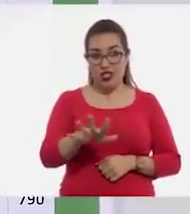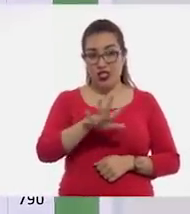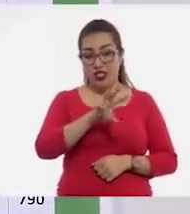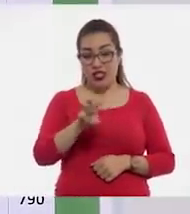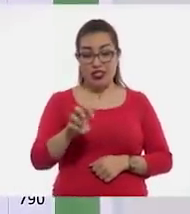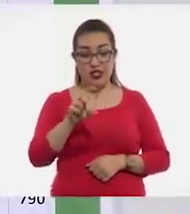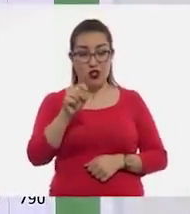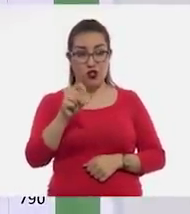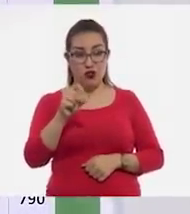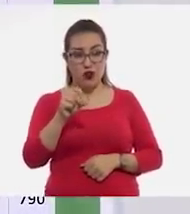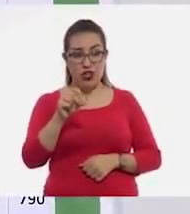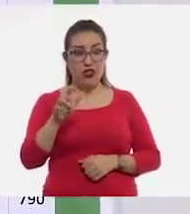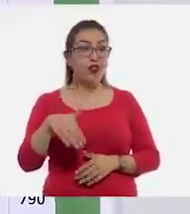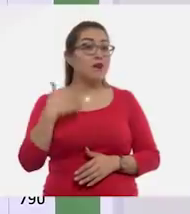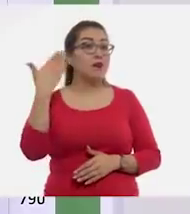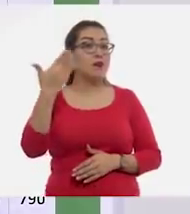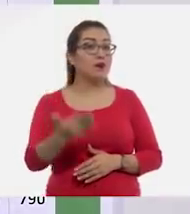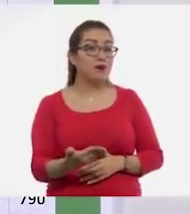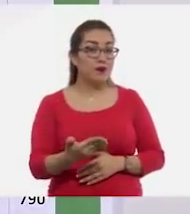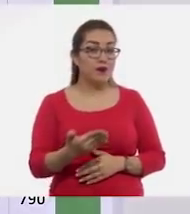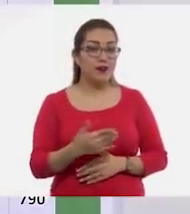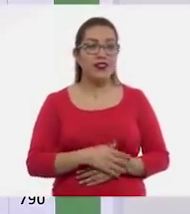320, por lo tanto,